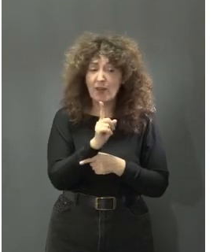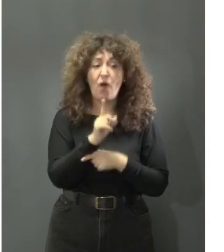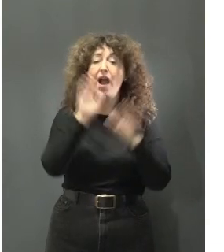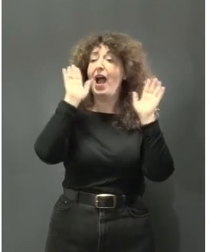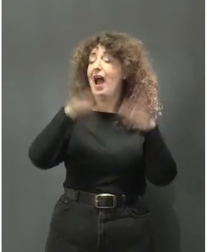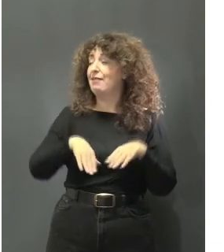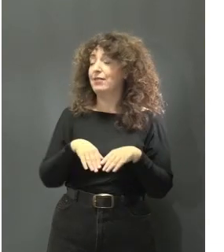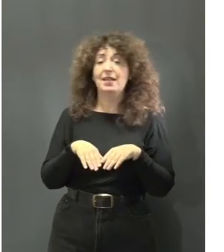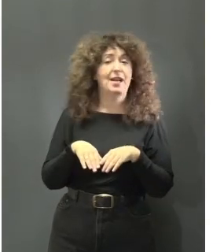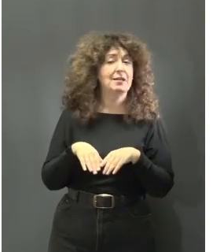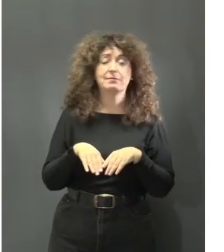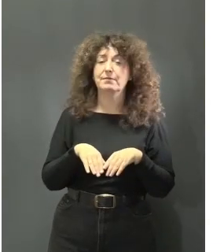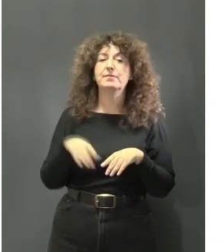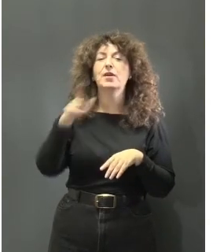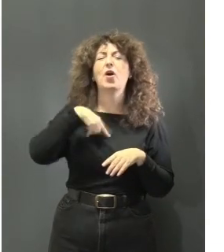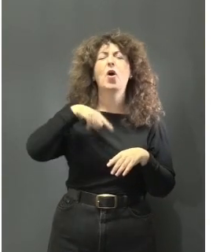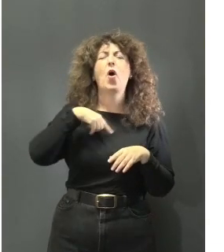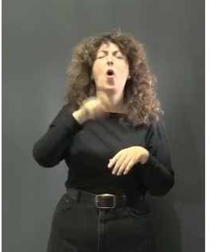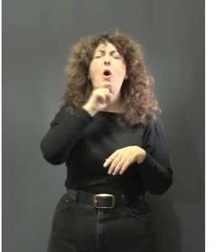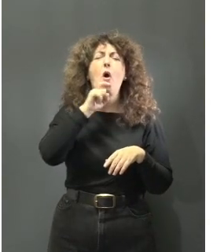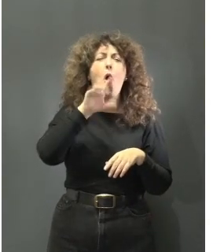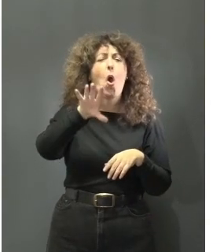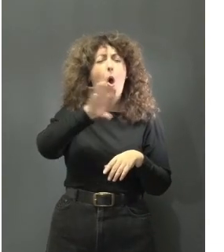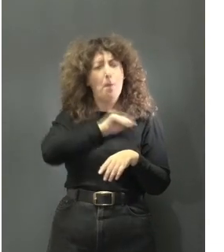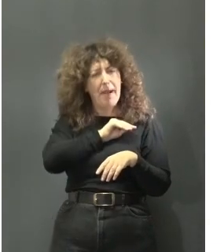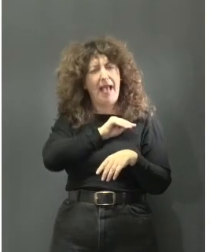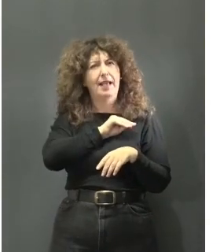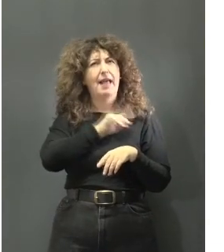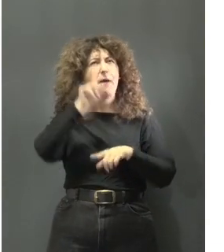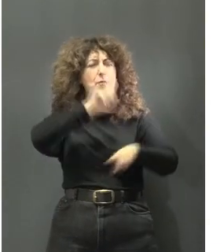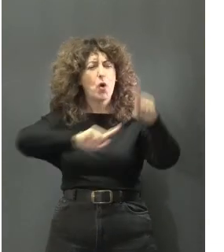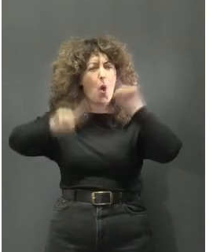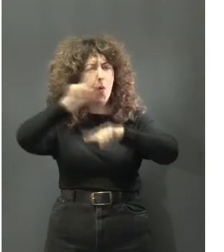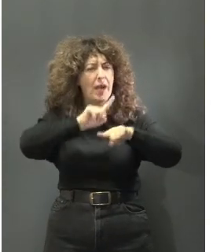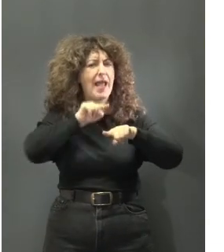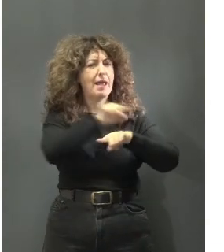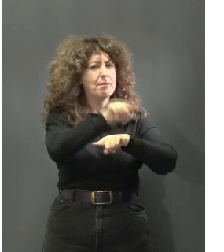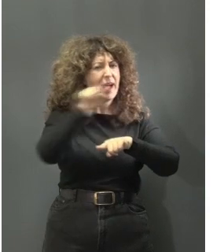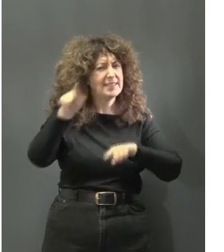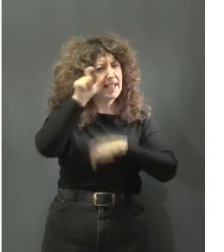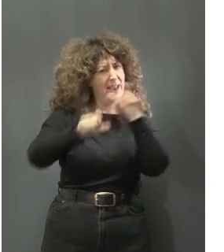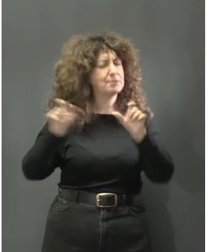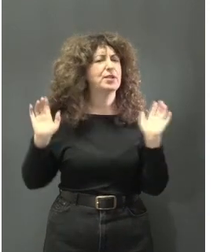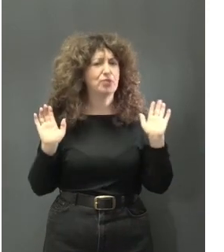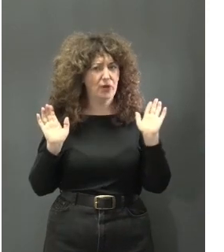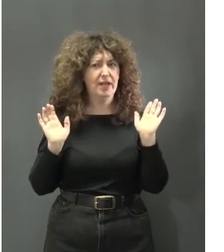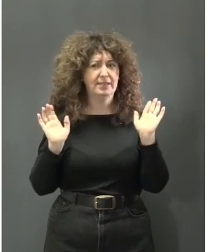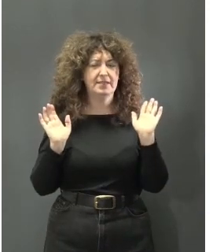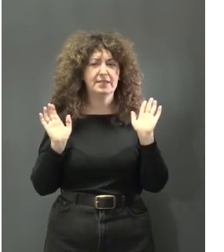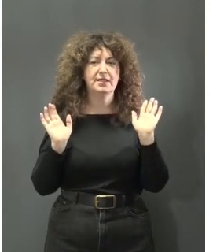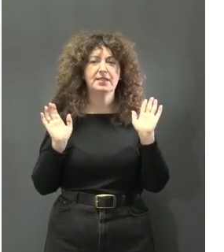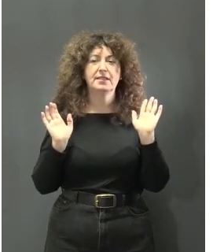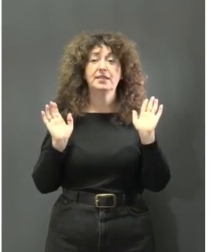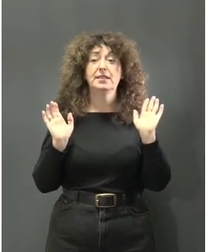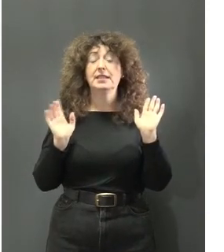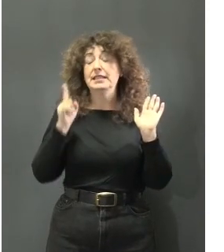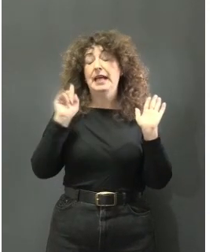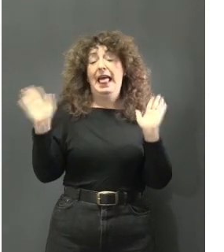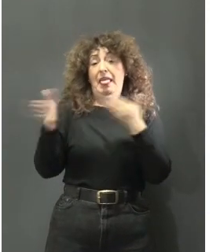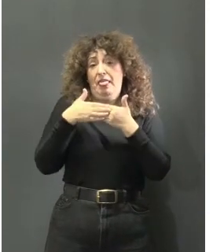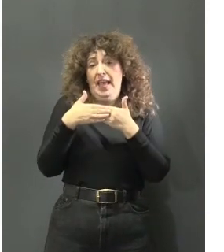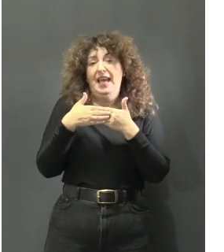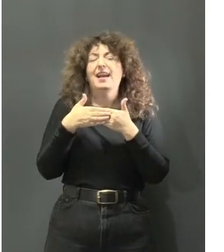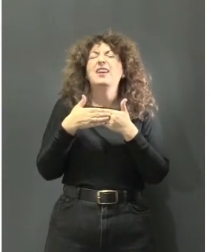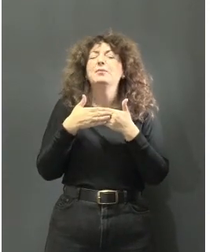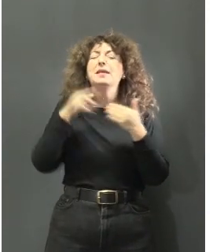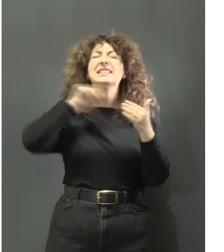vamos a llegar a la complejidad de los problemas que sí que tienen las personas Y bueno, para cerrar,